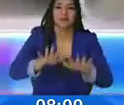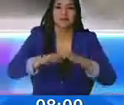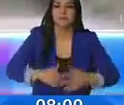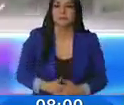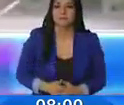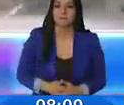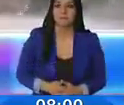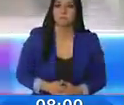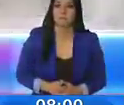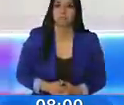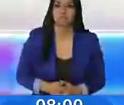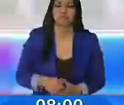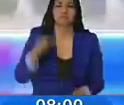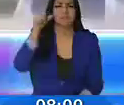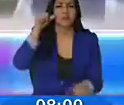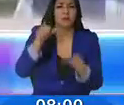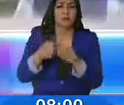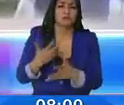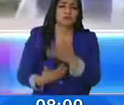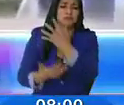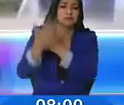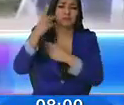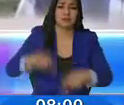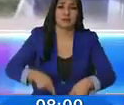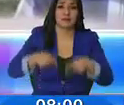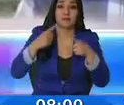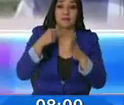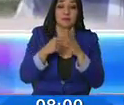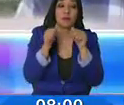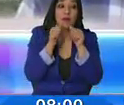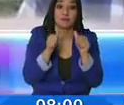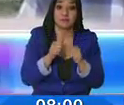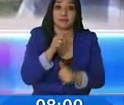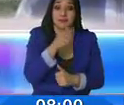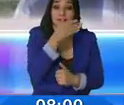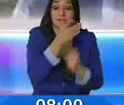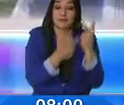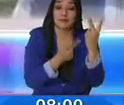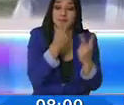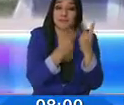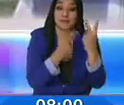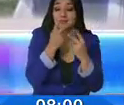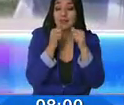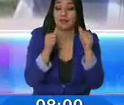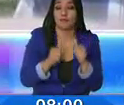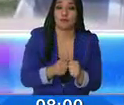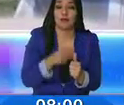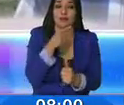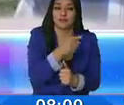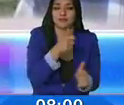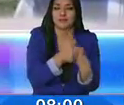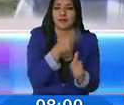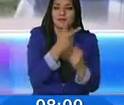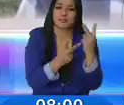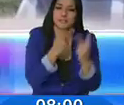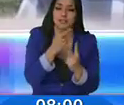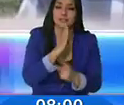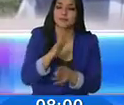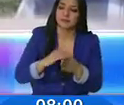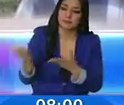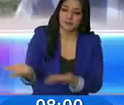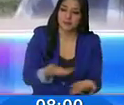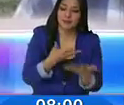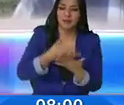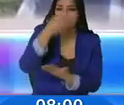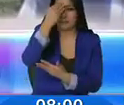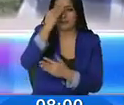hábitat desde que tiene memoria. Visitaba a mi abuelo que vivía cerca y nos llegamos hacia él. Y él nos invitaba